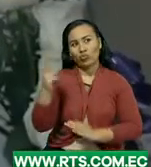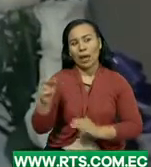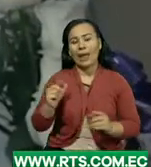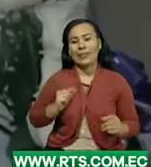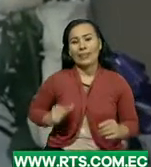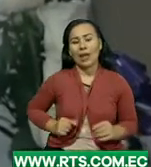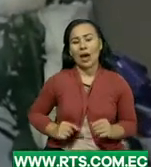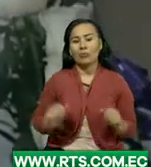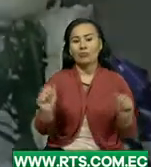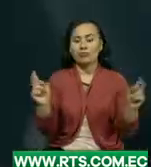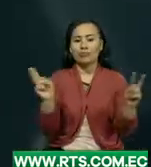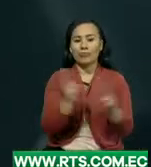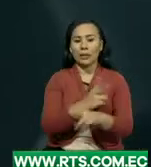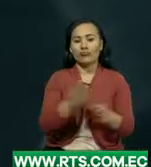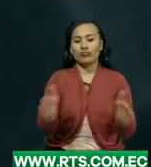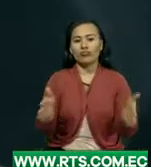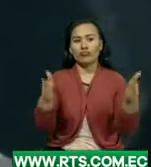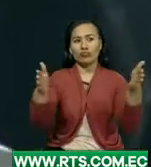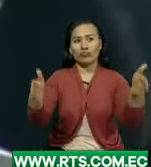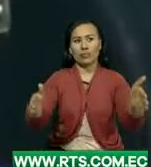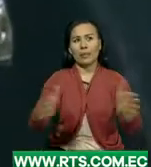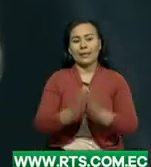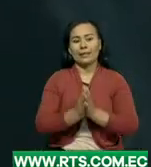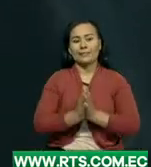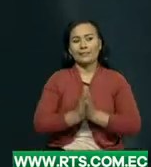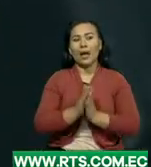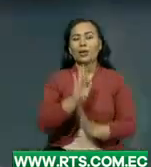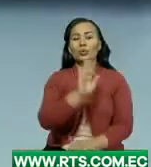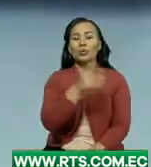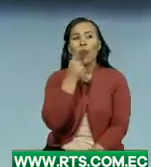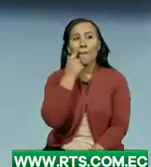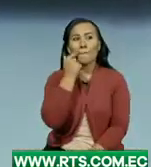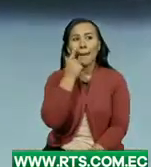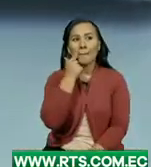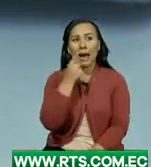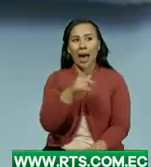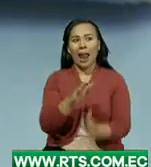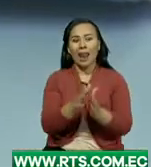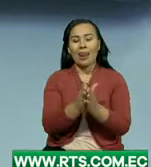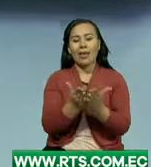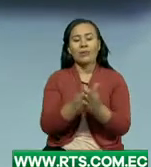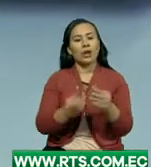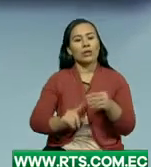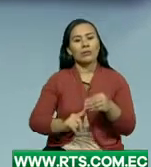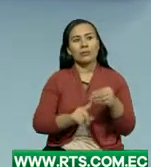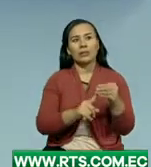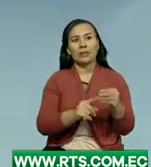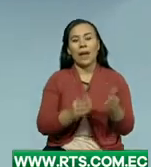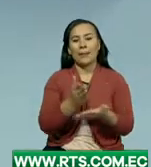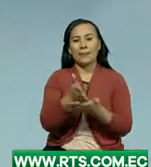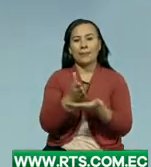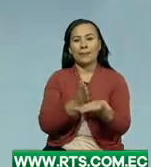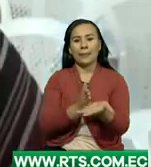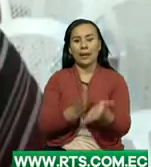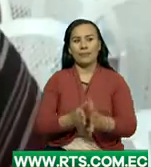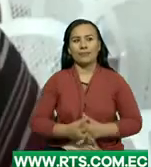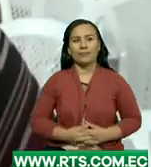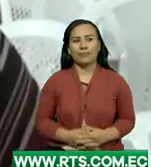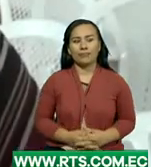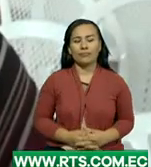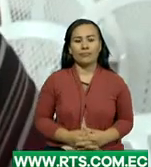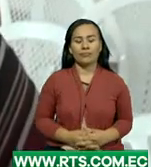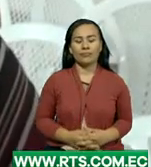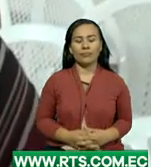frío féretro. Bajo este carrito, según sus padres, su libro especial, la Santa Biblia. Sé que